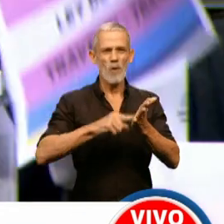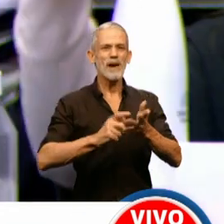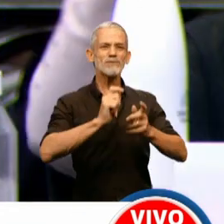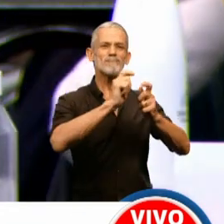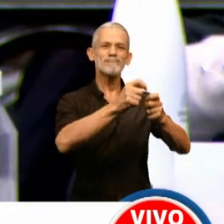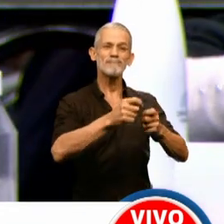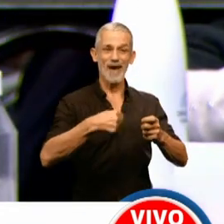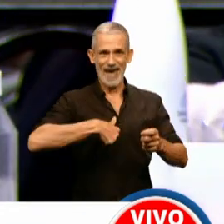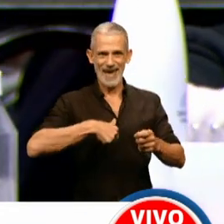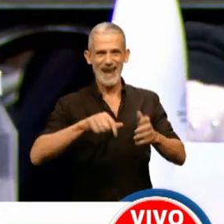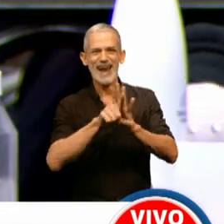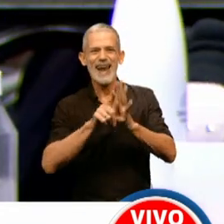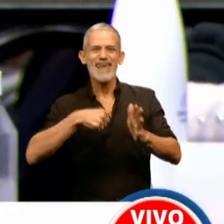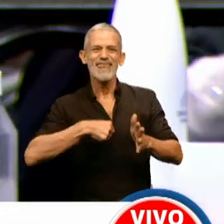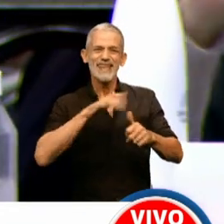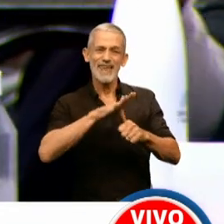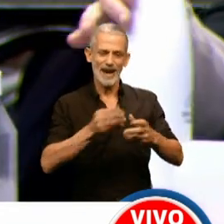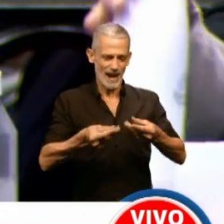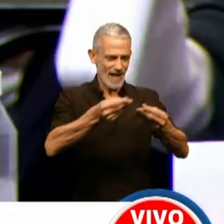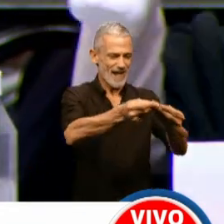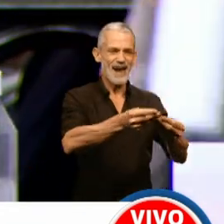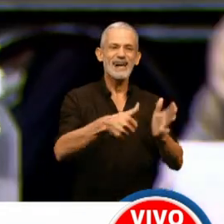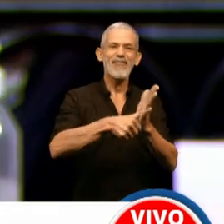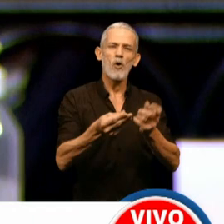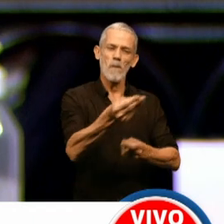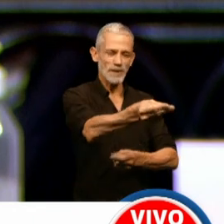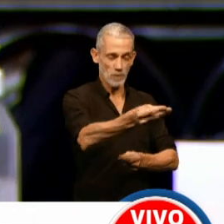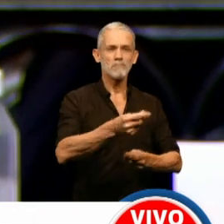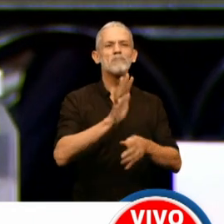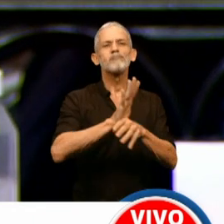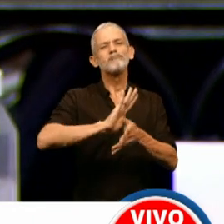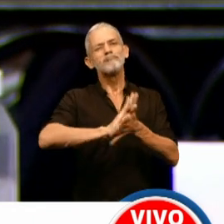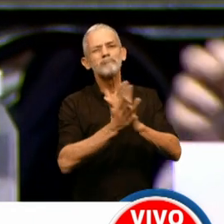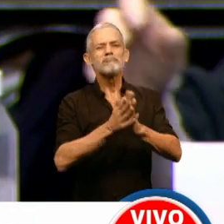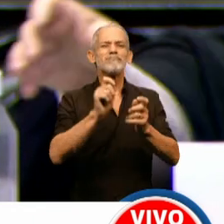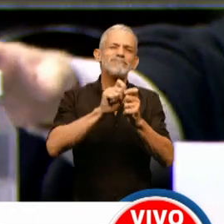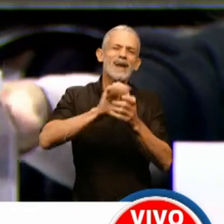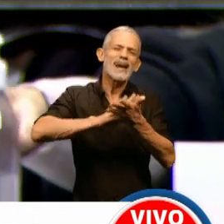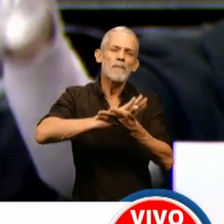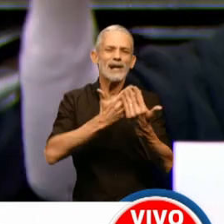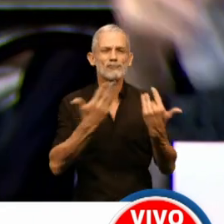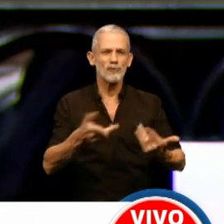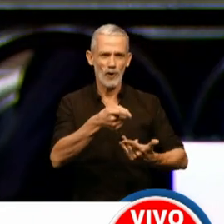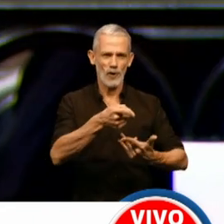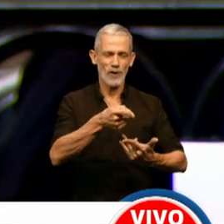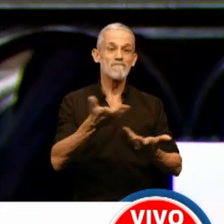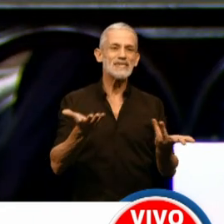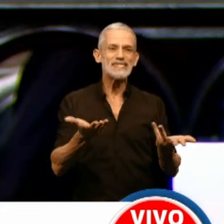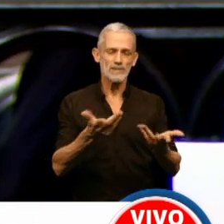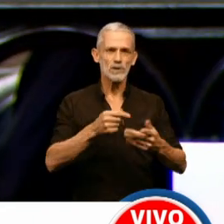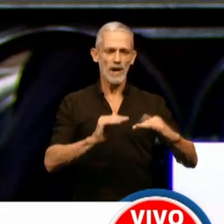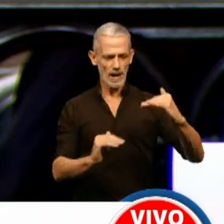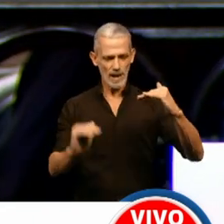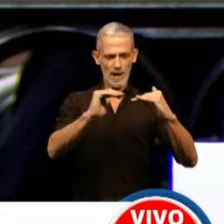ley de identidad de género ella decía es un acto de reparación y que es un acto de reparación la